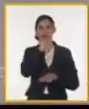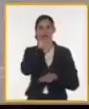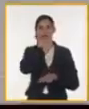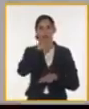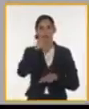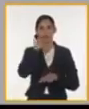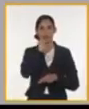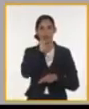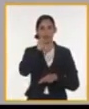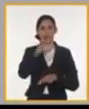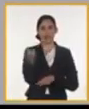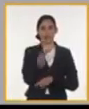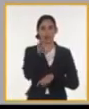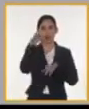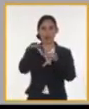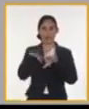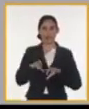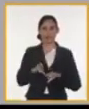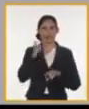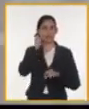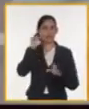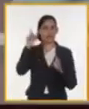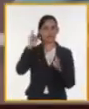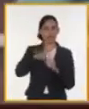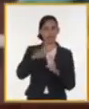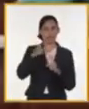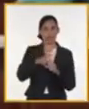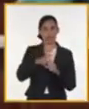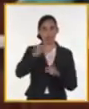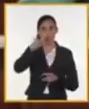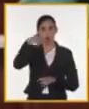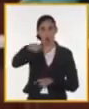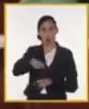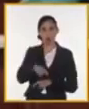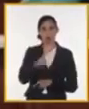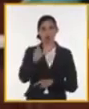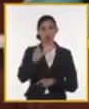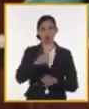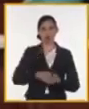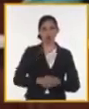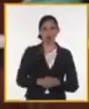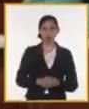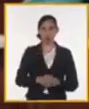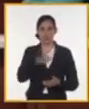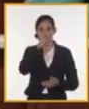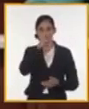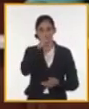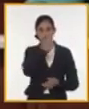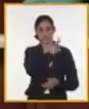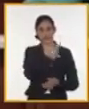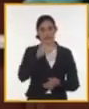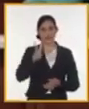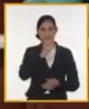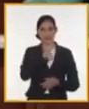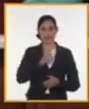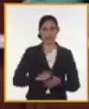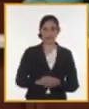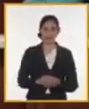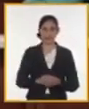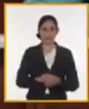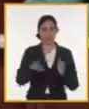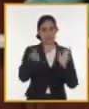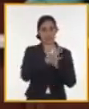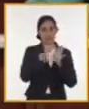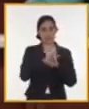primera secretaria del Comité Nacional de la Unión de Jóvenes Comunistas, de 33 años de edad, licenciada en